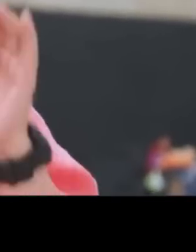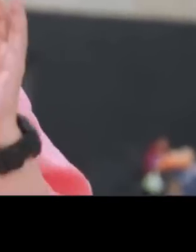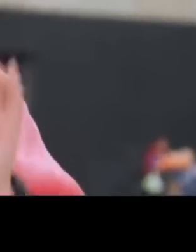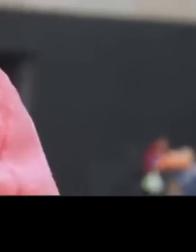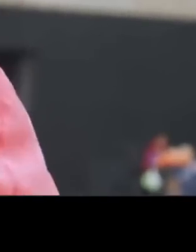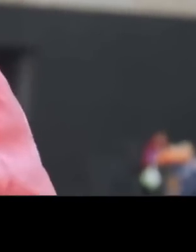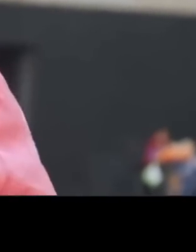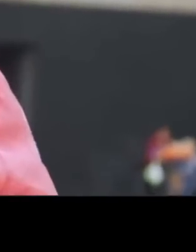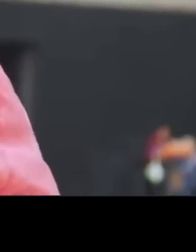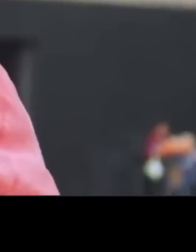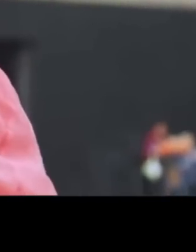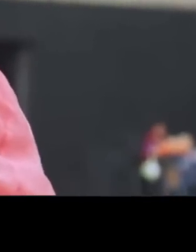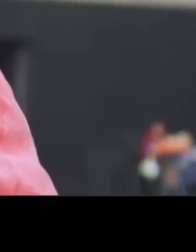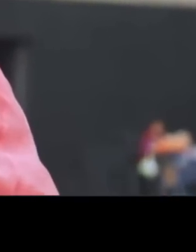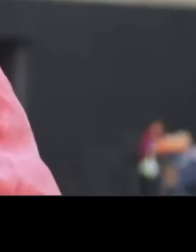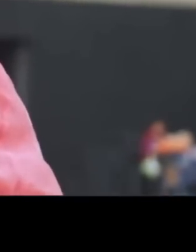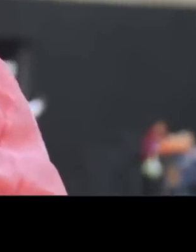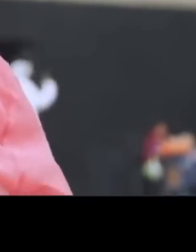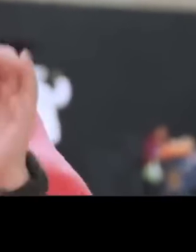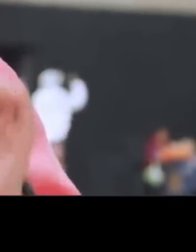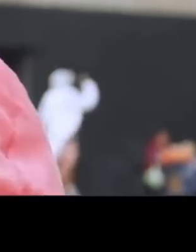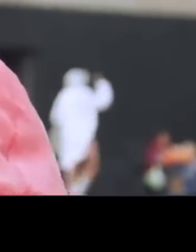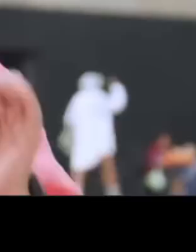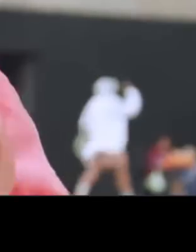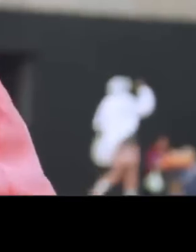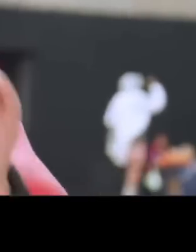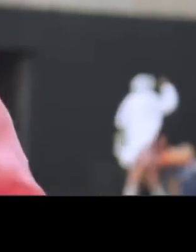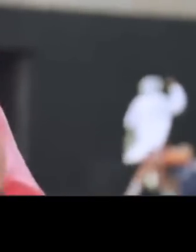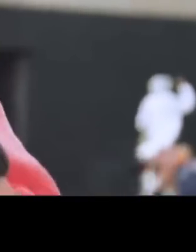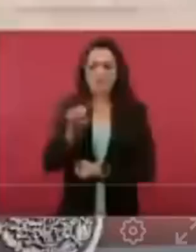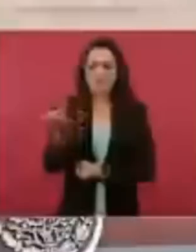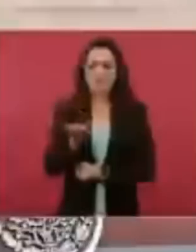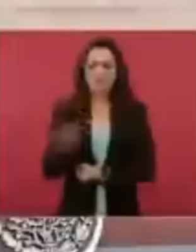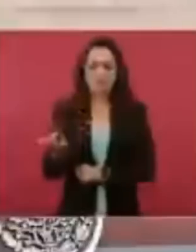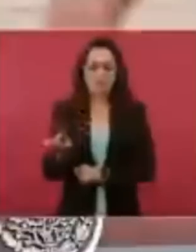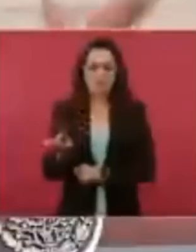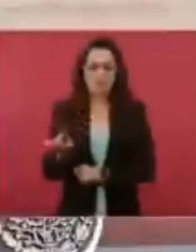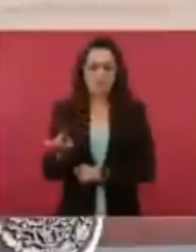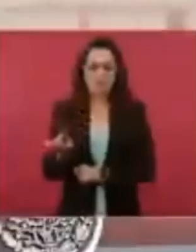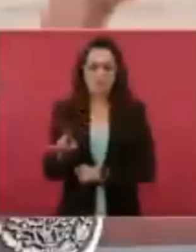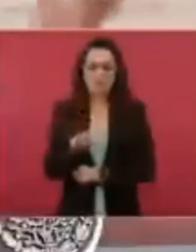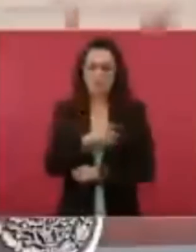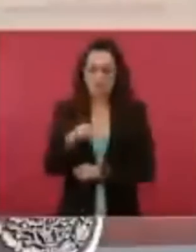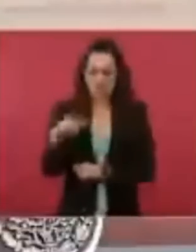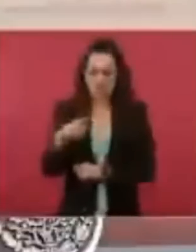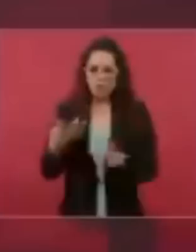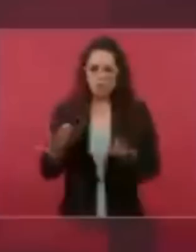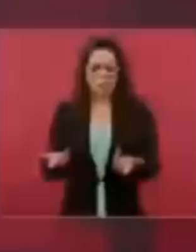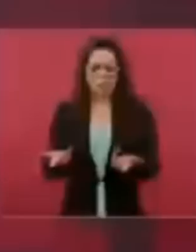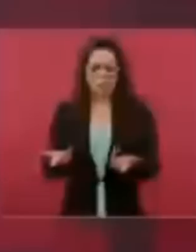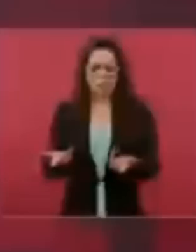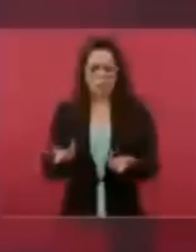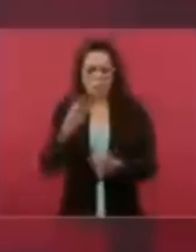le responde el presidente. Amigos y amigas, vamos a ir a la conferencia. Convocaran a sus